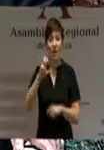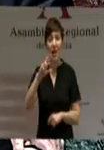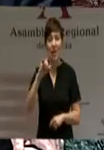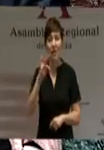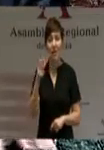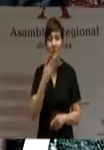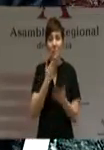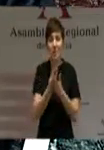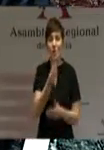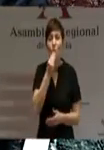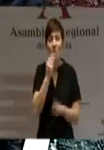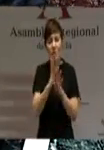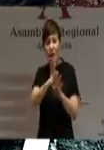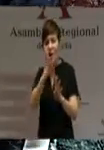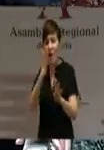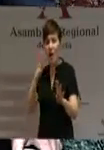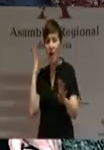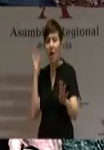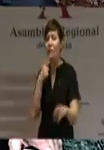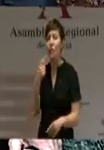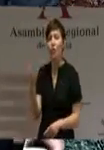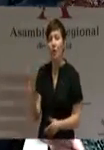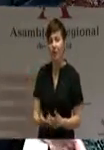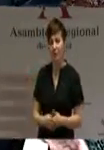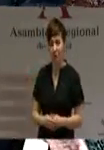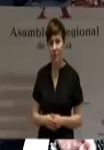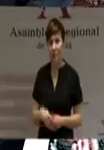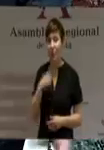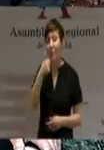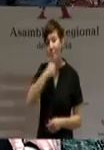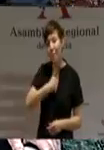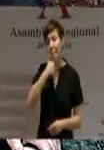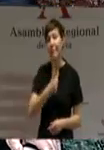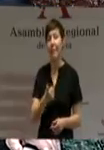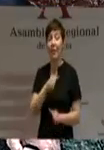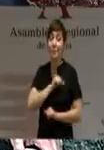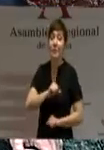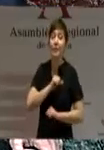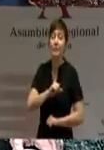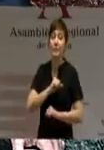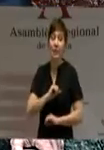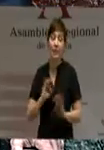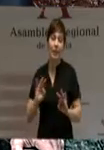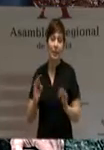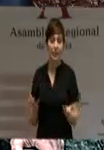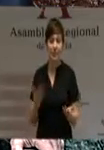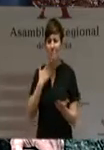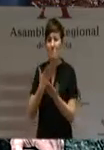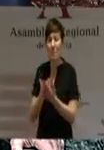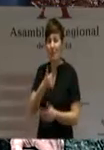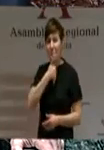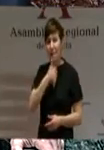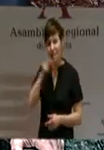decimos? ¿Que espere? ¿Que tenga paciencia? ¿Qué paciencia se le puede pedir al